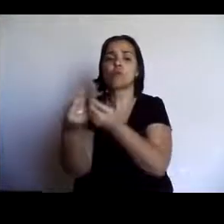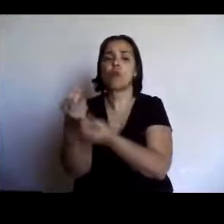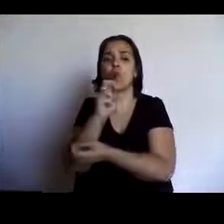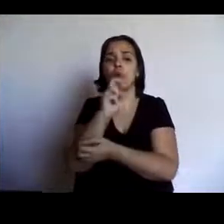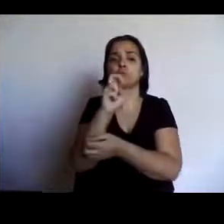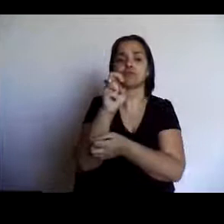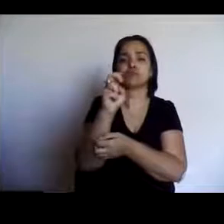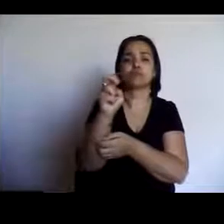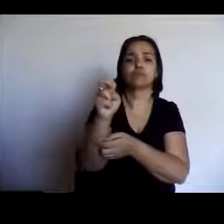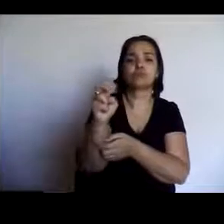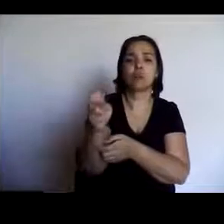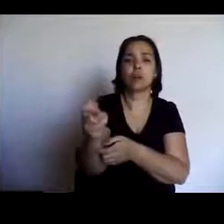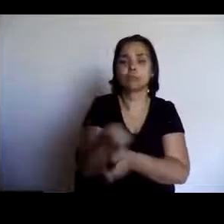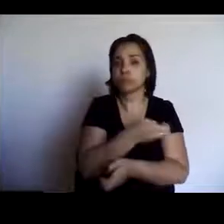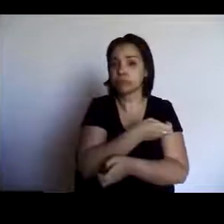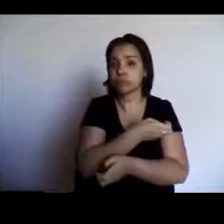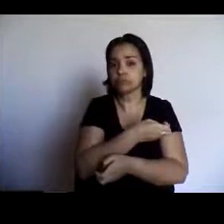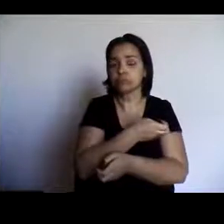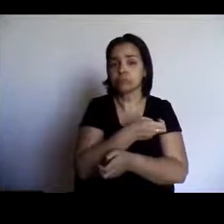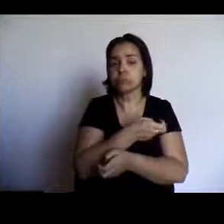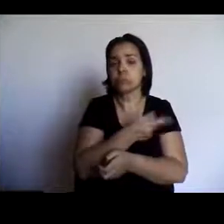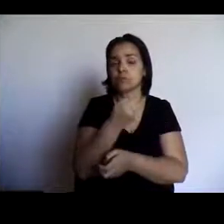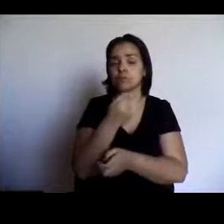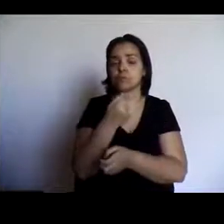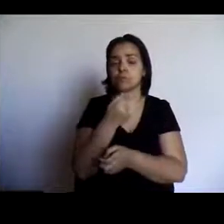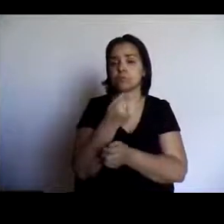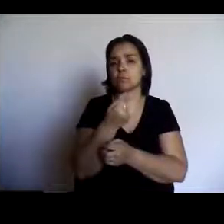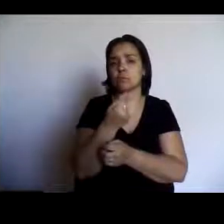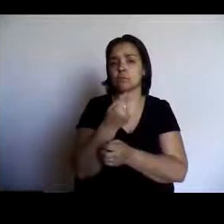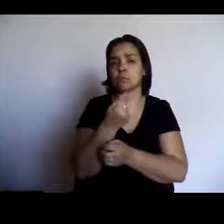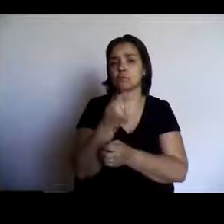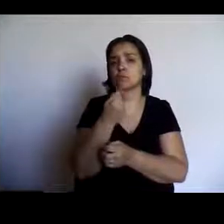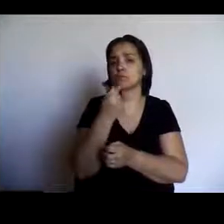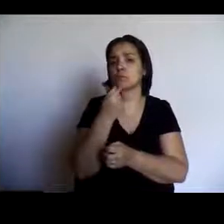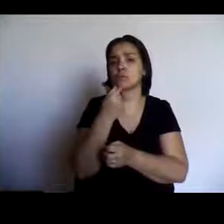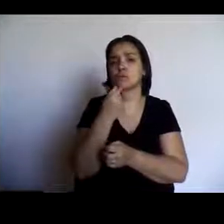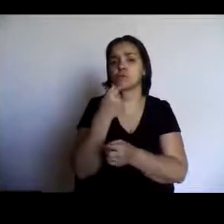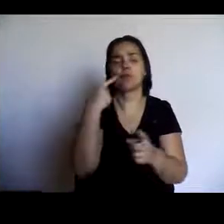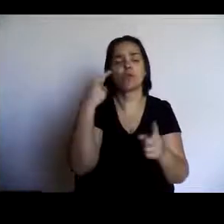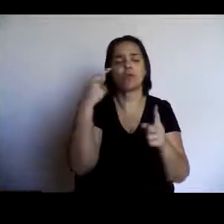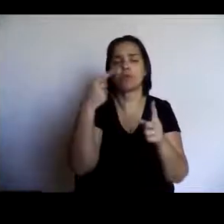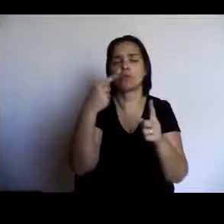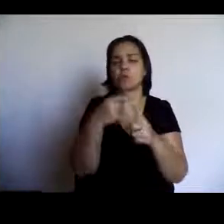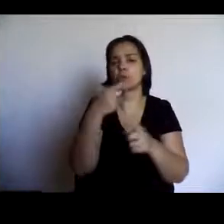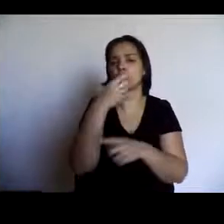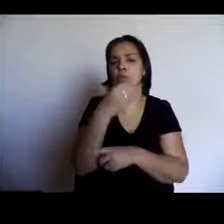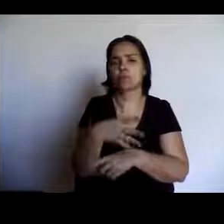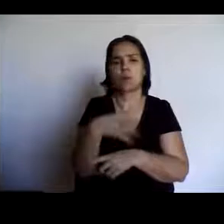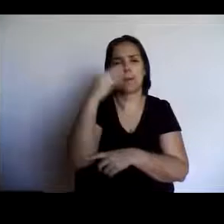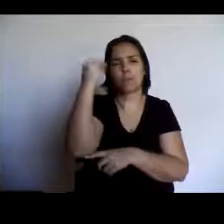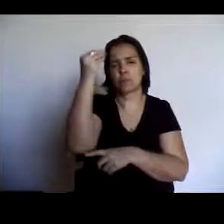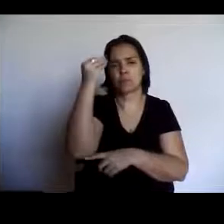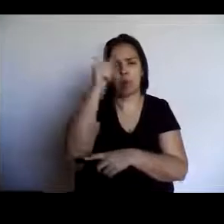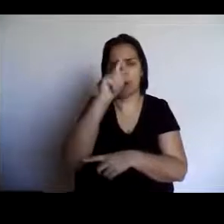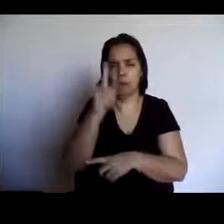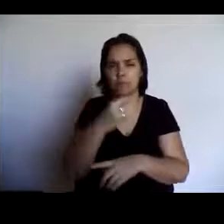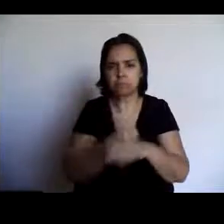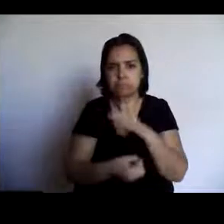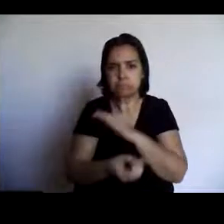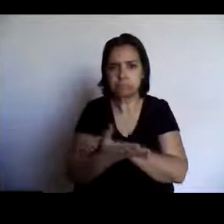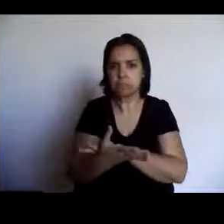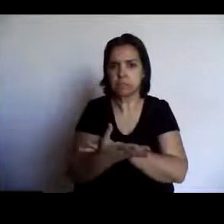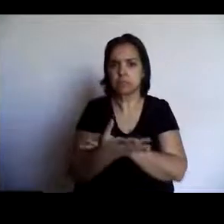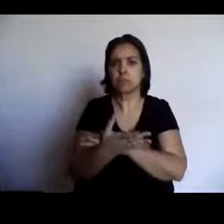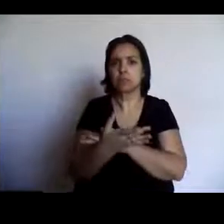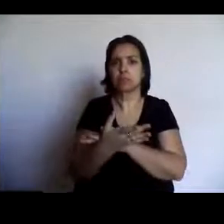en el que todos pues, obtengan un beneficio. Sería impensable la ejecución, sería impensable esta gestión